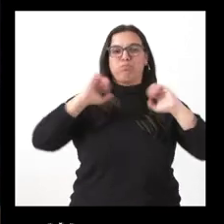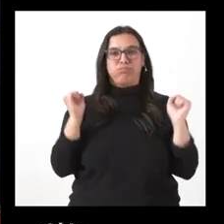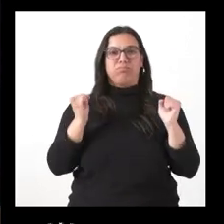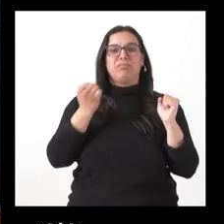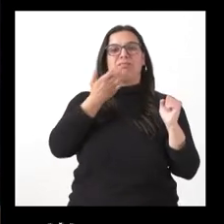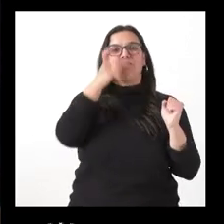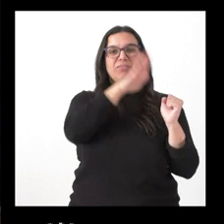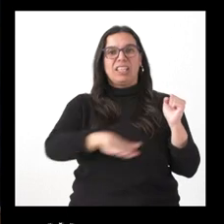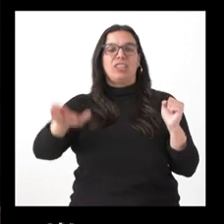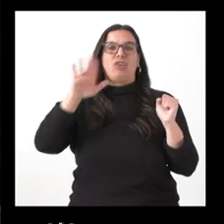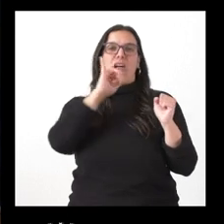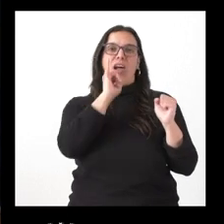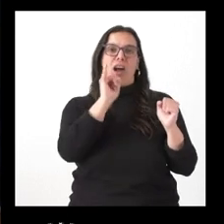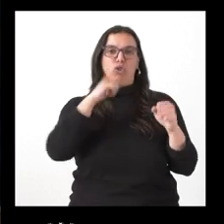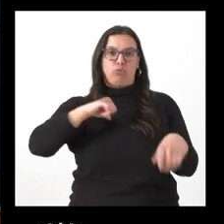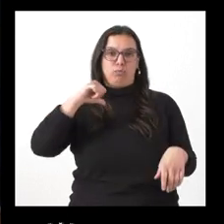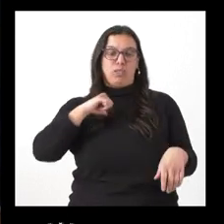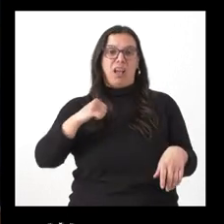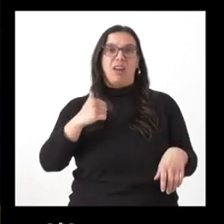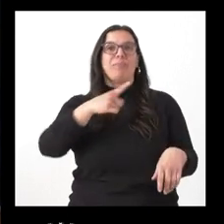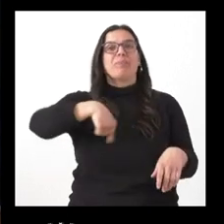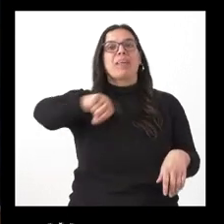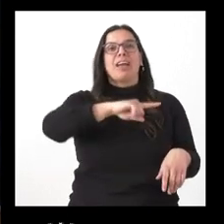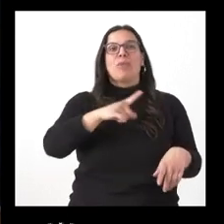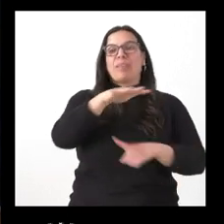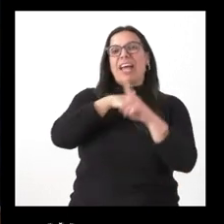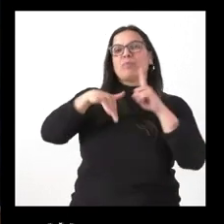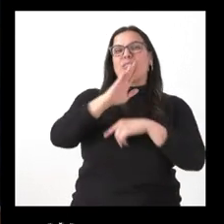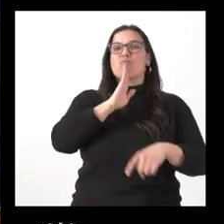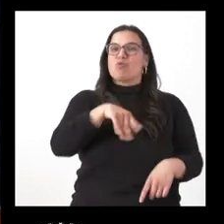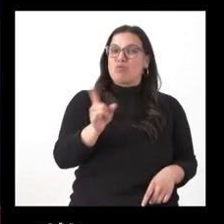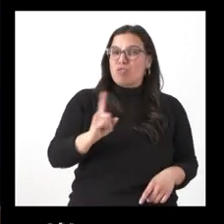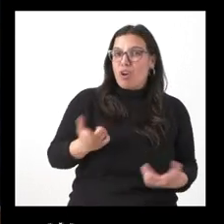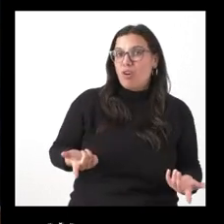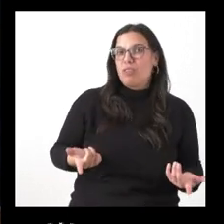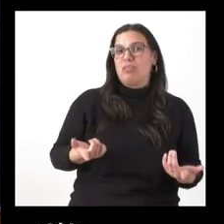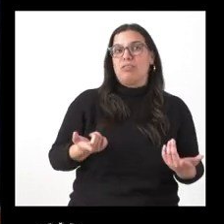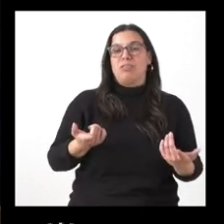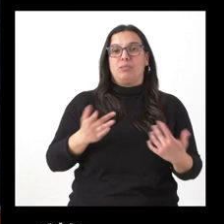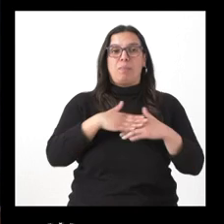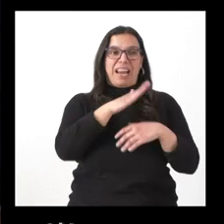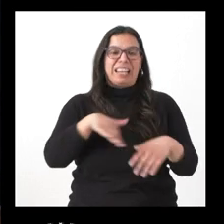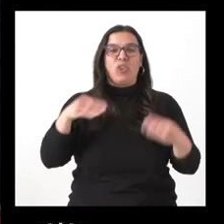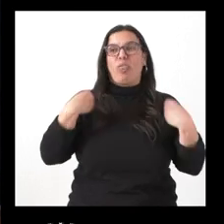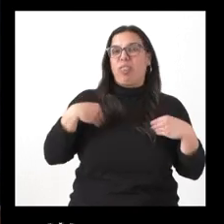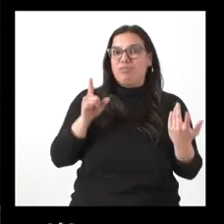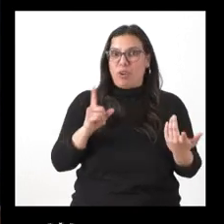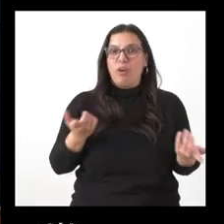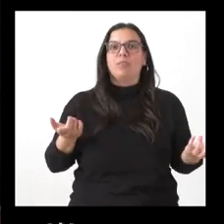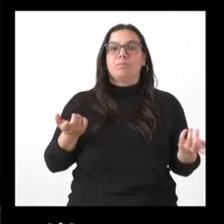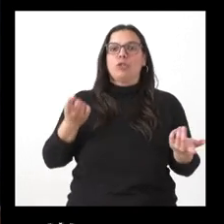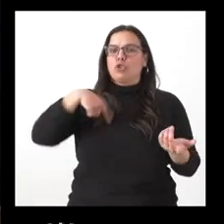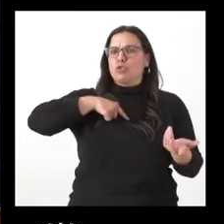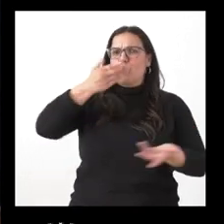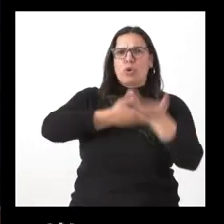que allí se encuentran que lógicamente no están en su espacio más adecuado desde el punto de vista infantil aquí hemos venido colaborando pues